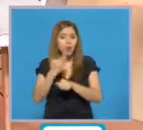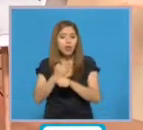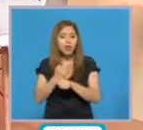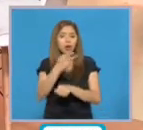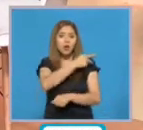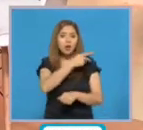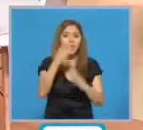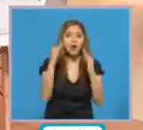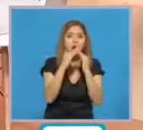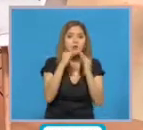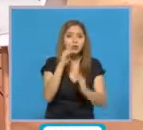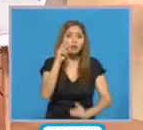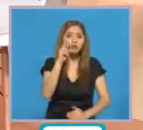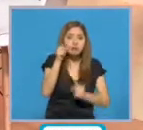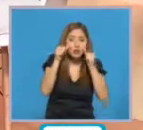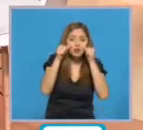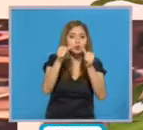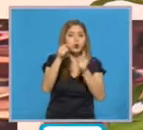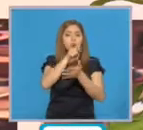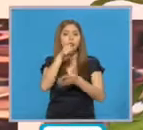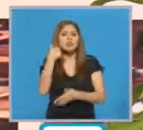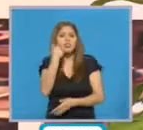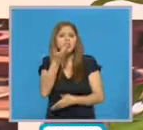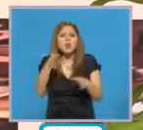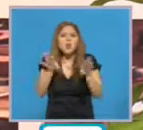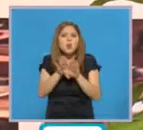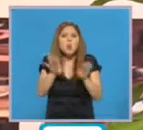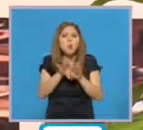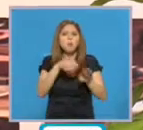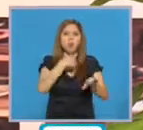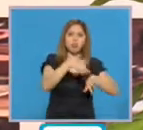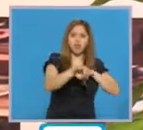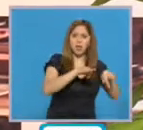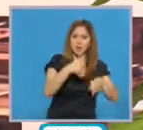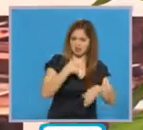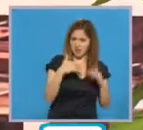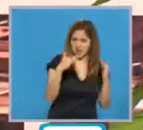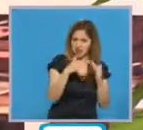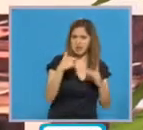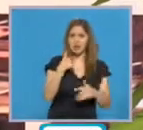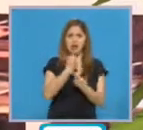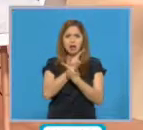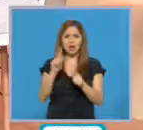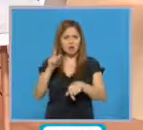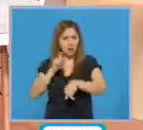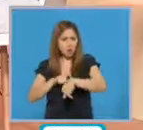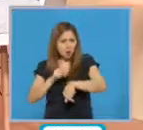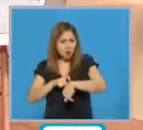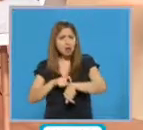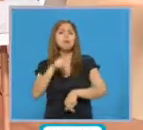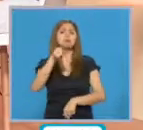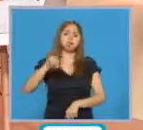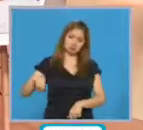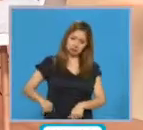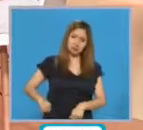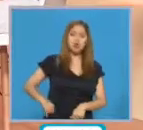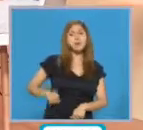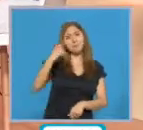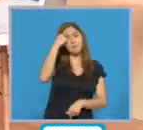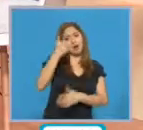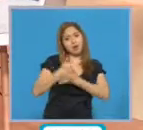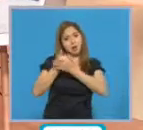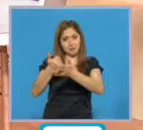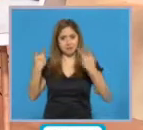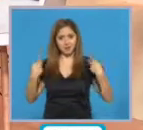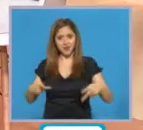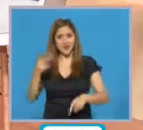atentas porque esto de poder trabajar desde nuestra casa con nuestro horario puede ser muy, muy interesante y muy beneficioso además. Así Buenos es, días. así